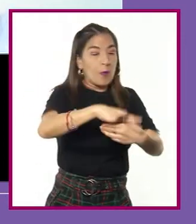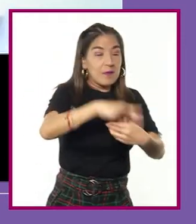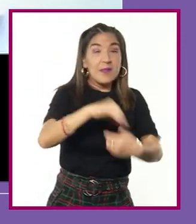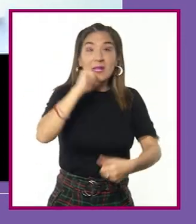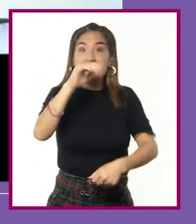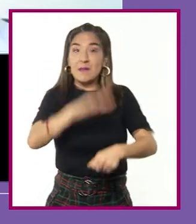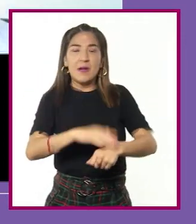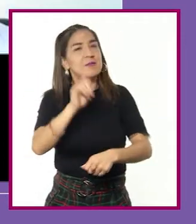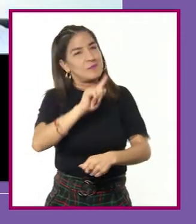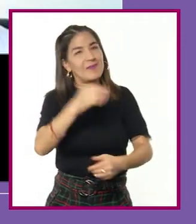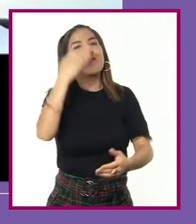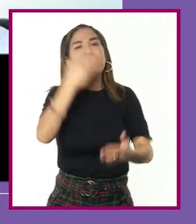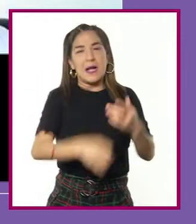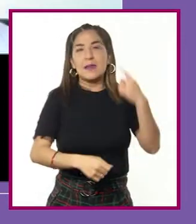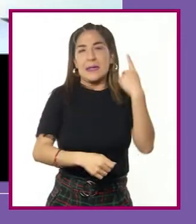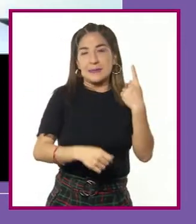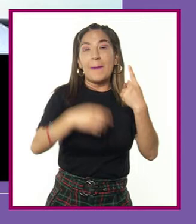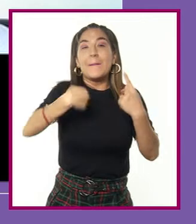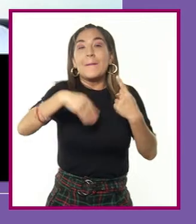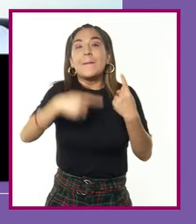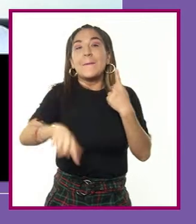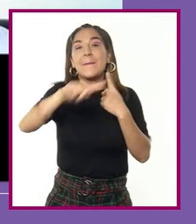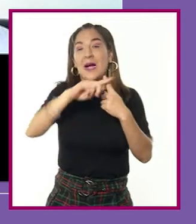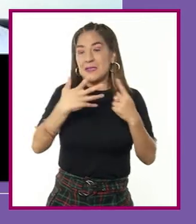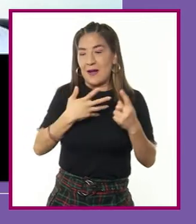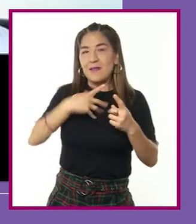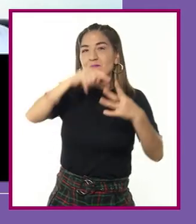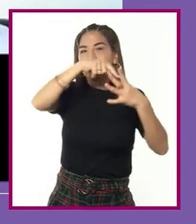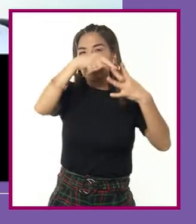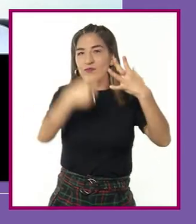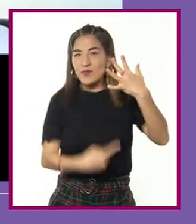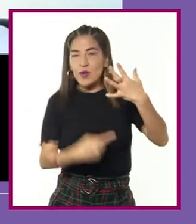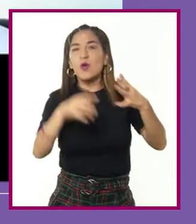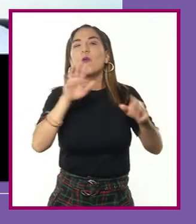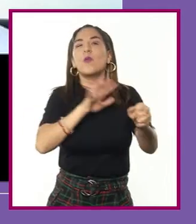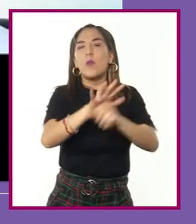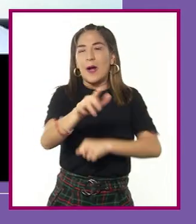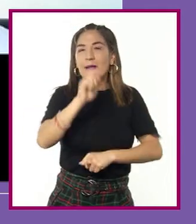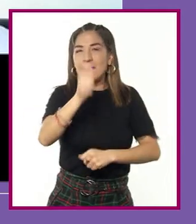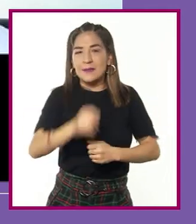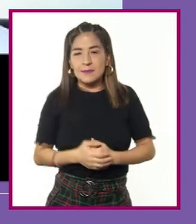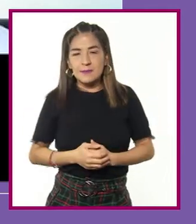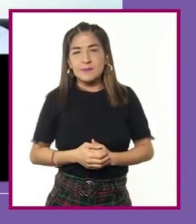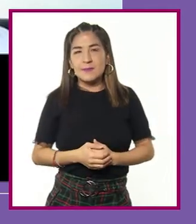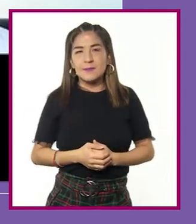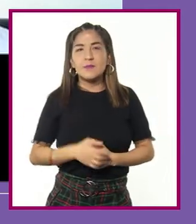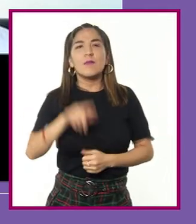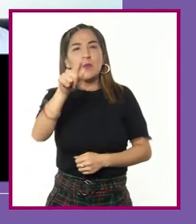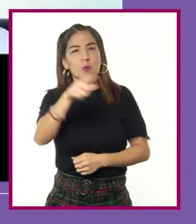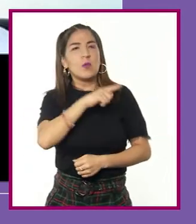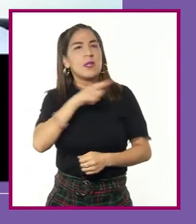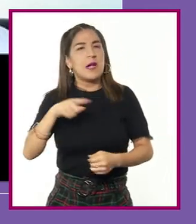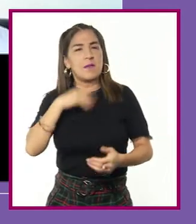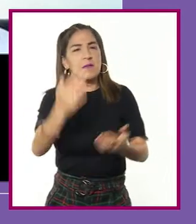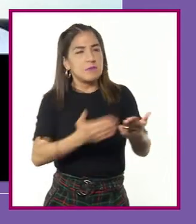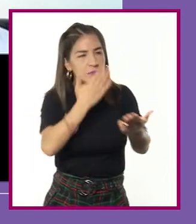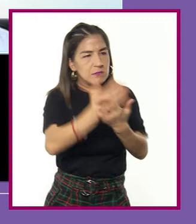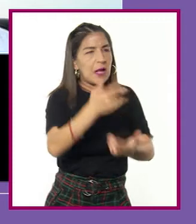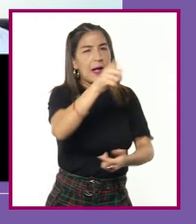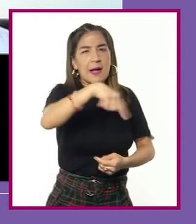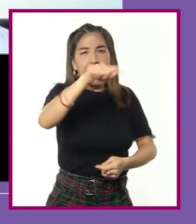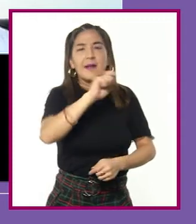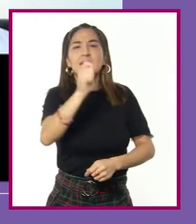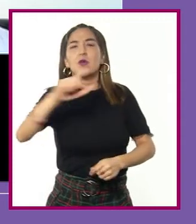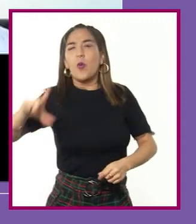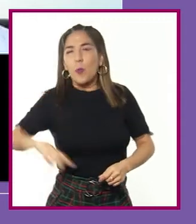es un ejercicio democrático. Otros ejercicios democráticos son que se les solicite cuentas, por ejemplo, a las autoridades, ¿no? A